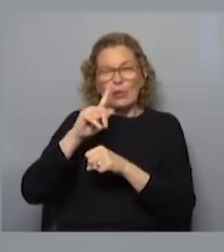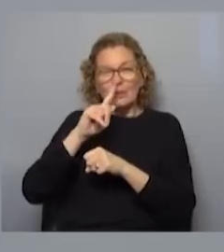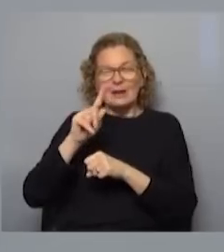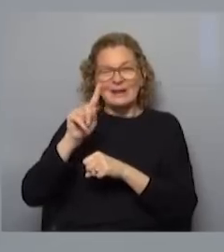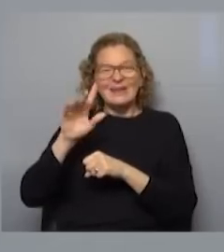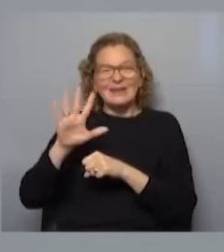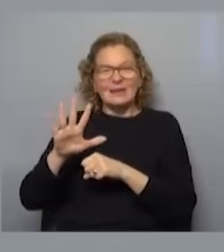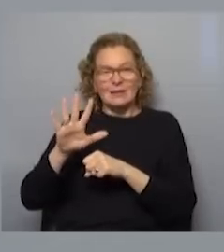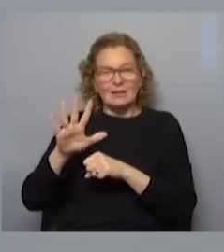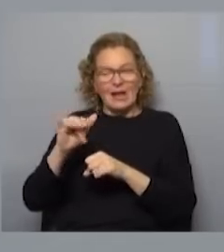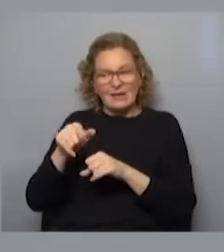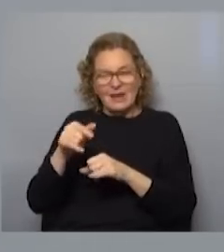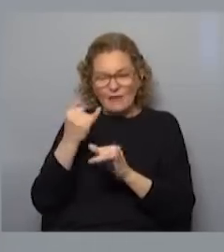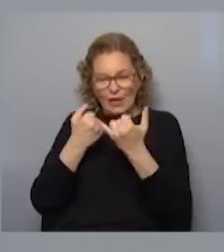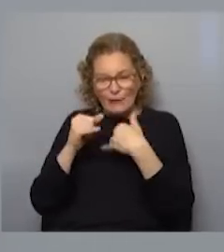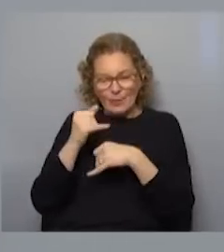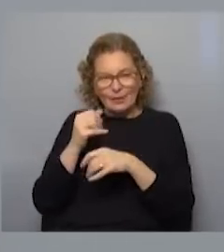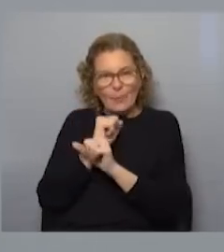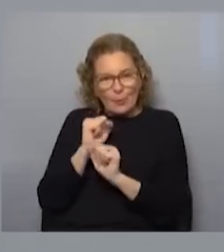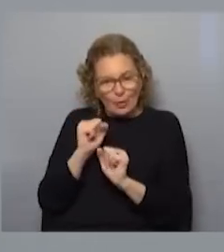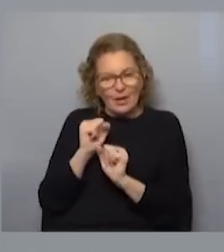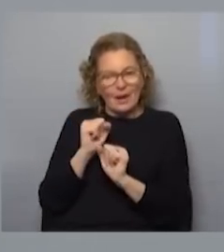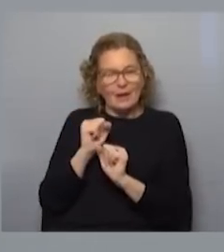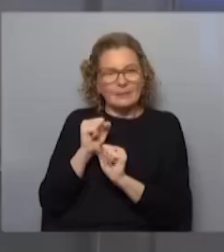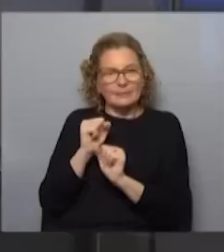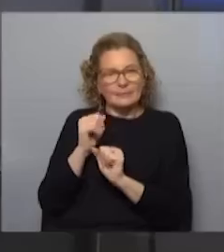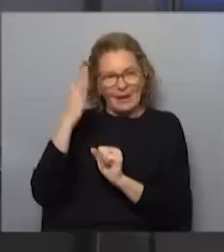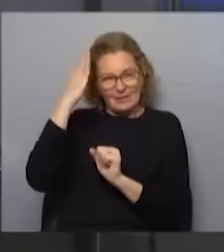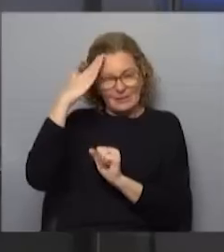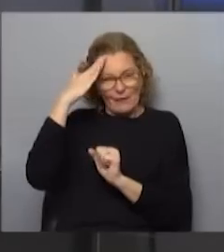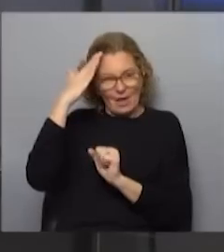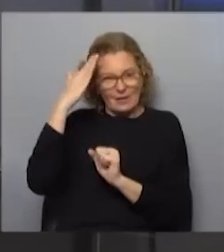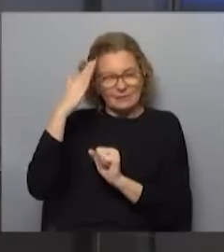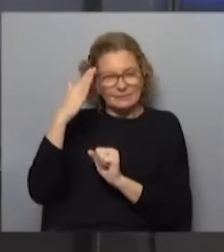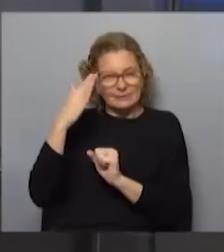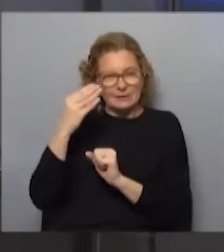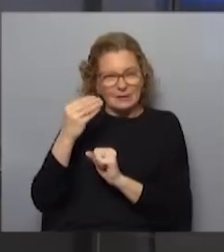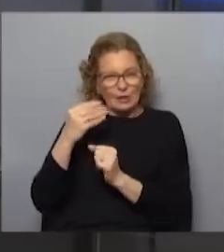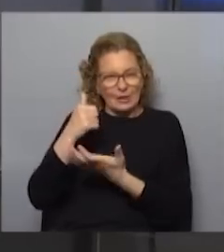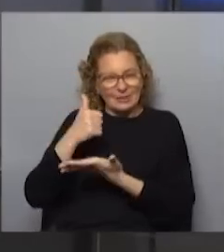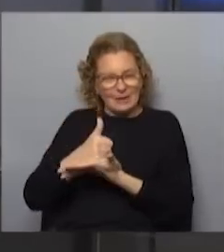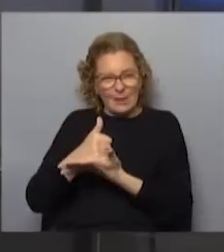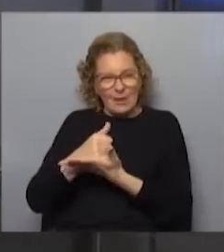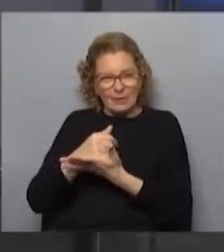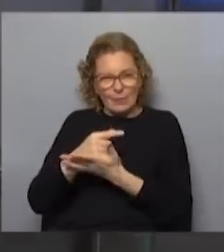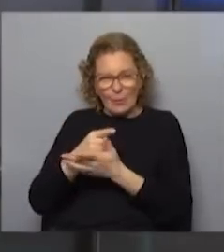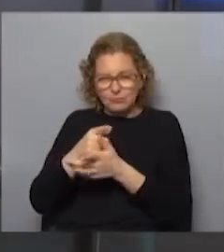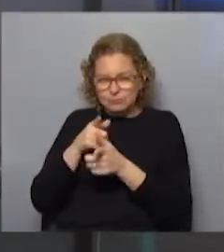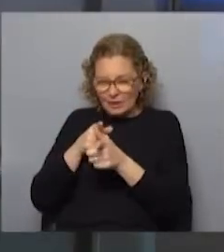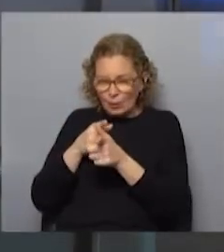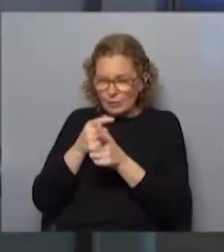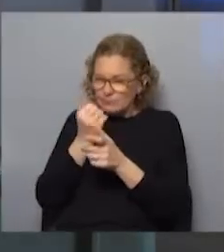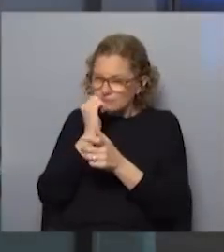allí había información que permitía saber la existencia de espionaje En aquel momento